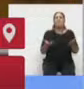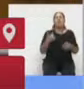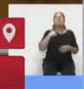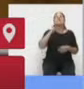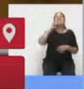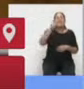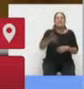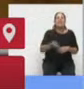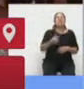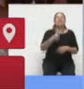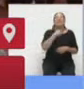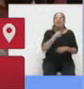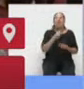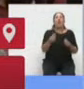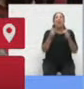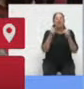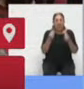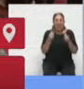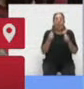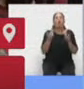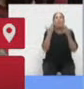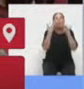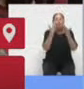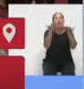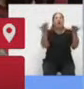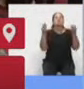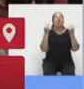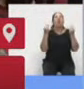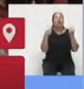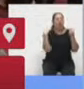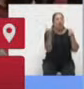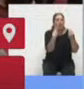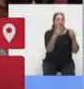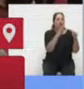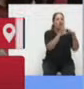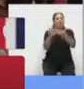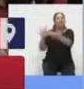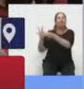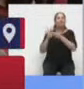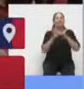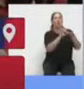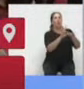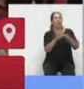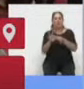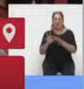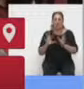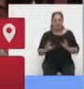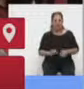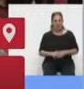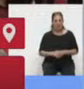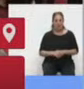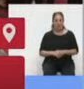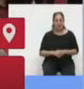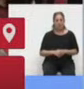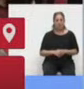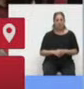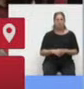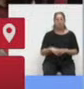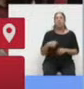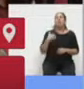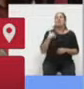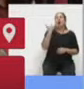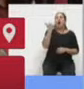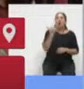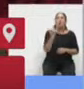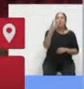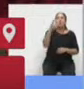esto es, como dije, demasiado optimista y van a tener que hacer algunos ajustes adicionales